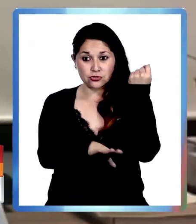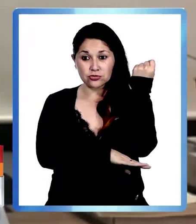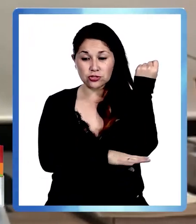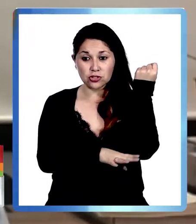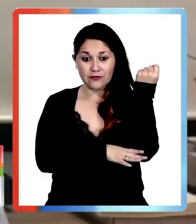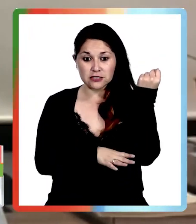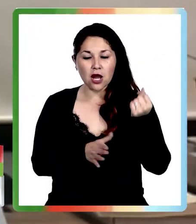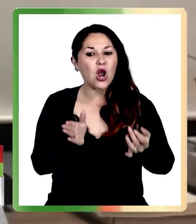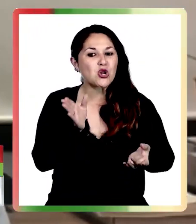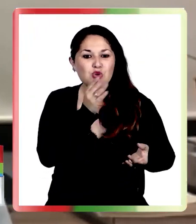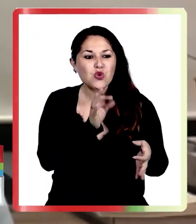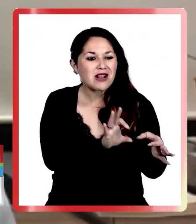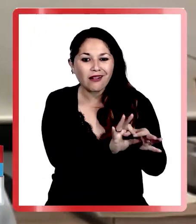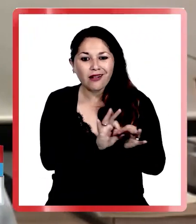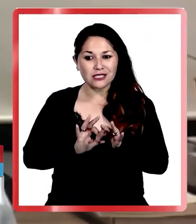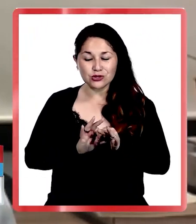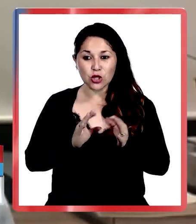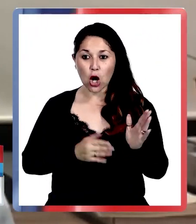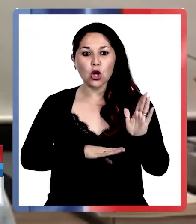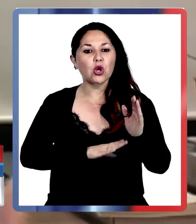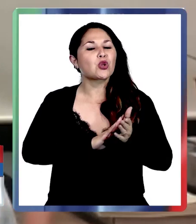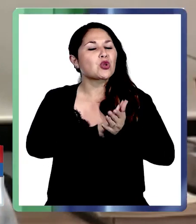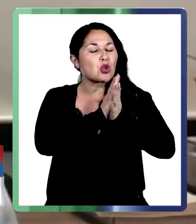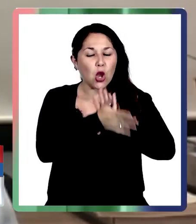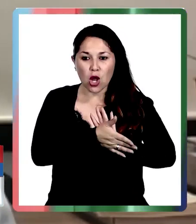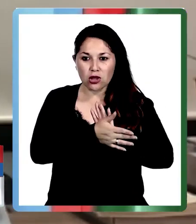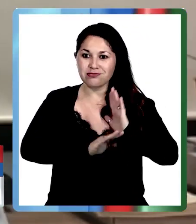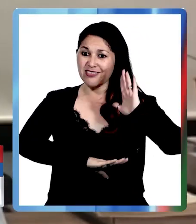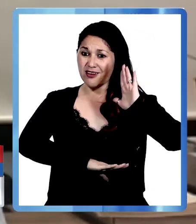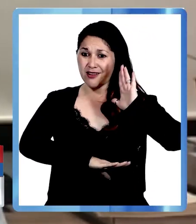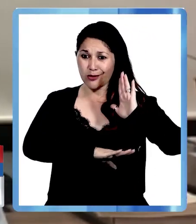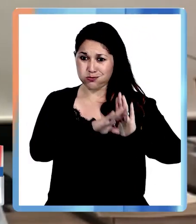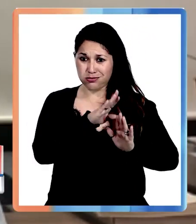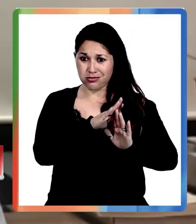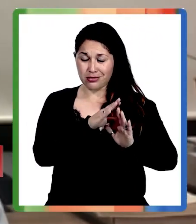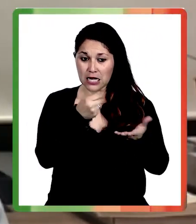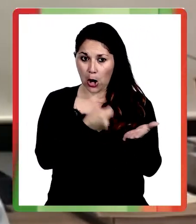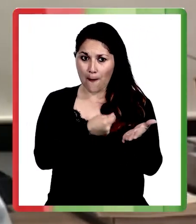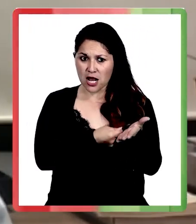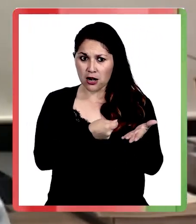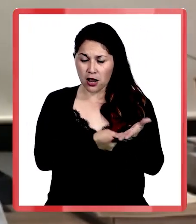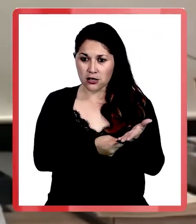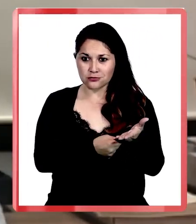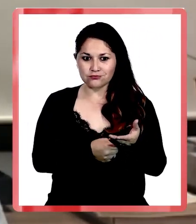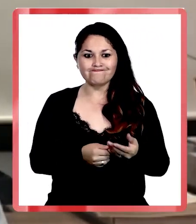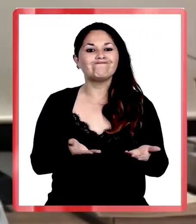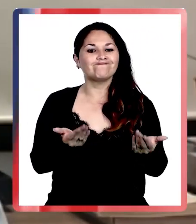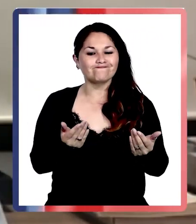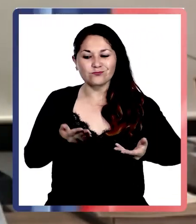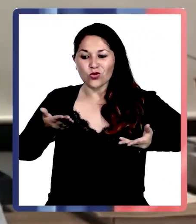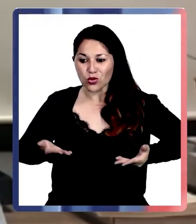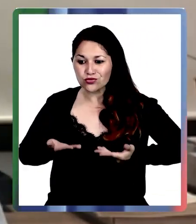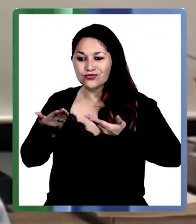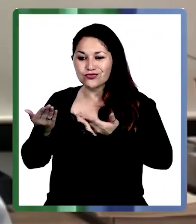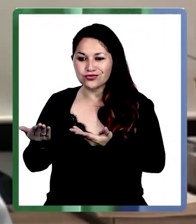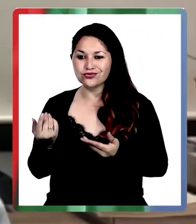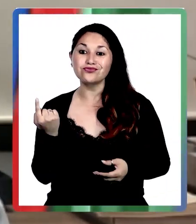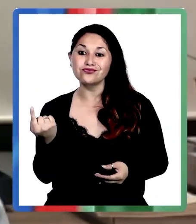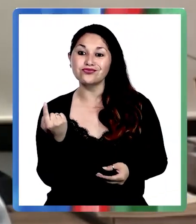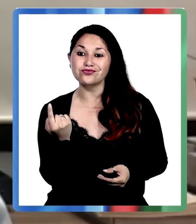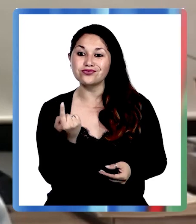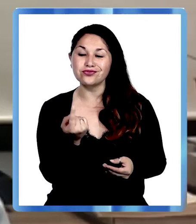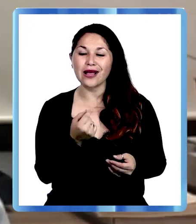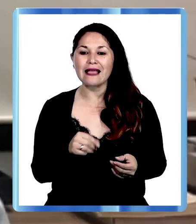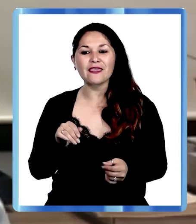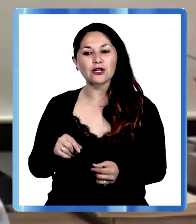una justificación, y lo que se ha cobrado de más hay que comenzar a reintegrarlo a los afiliados,